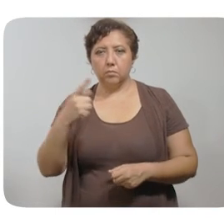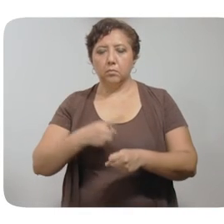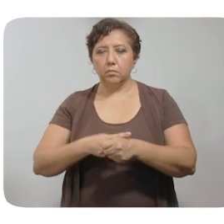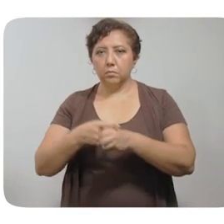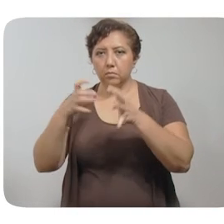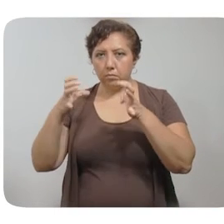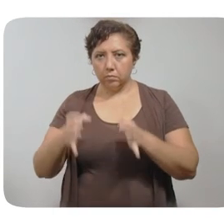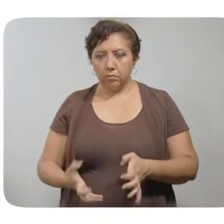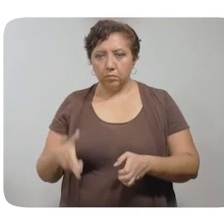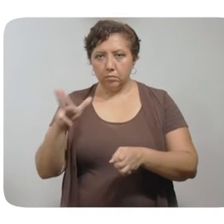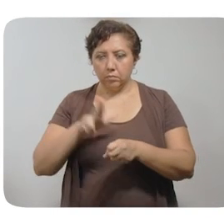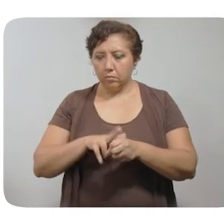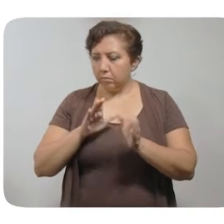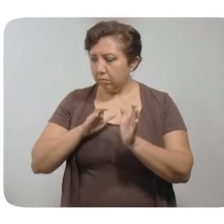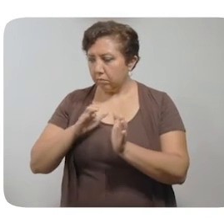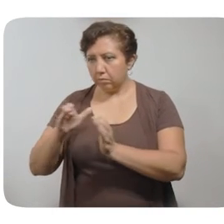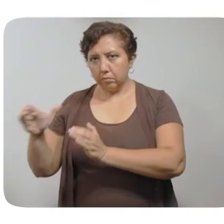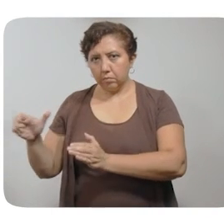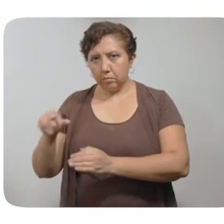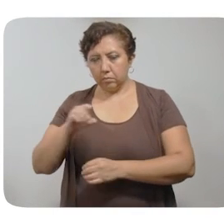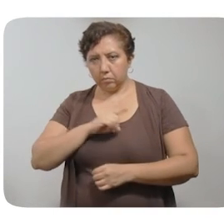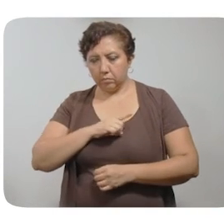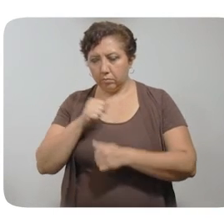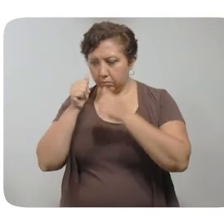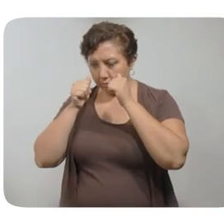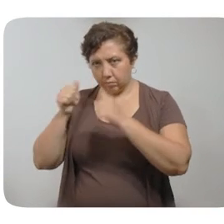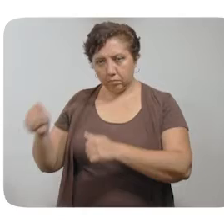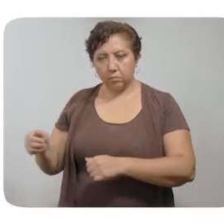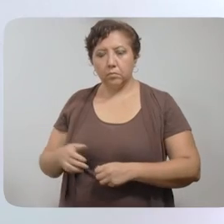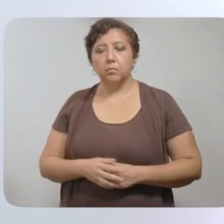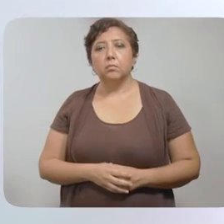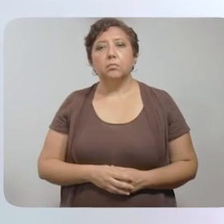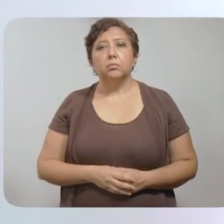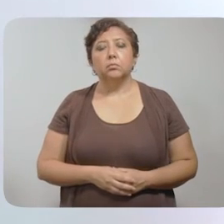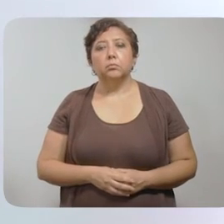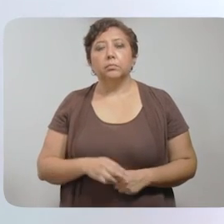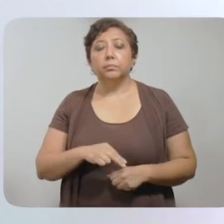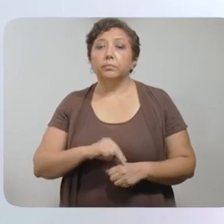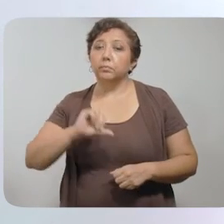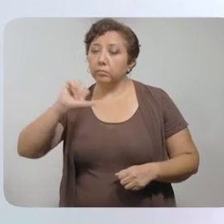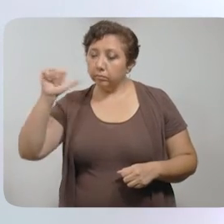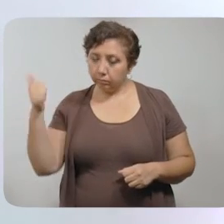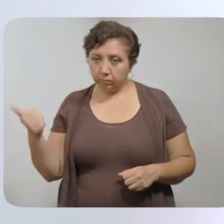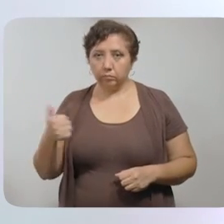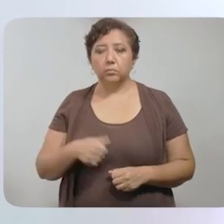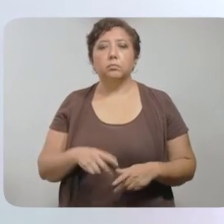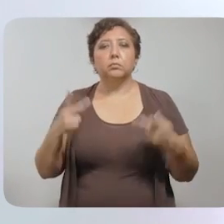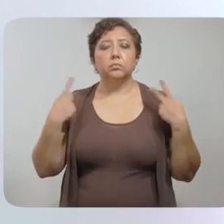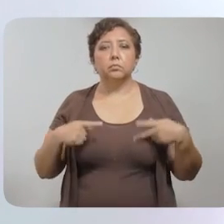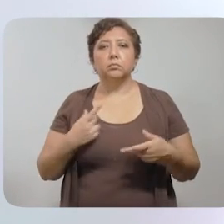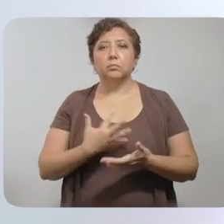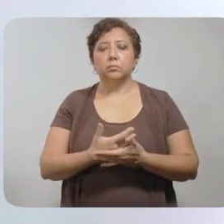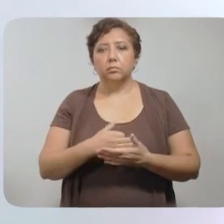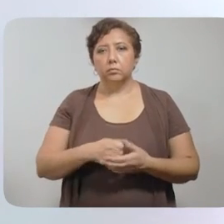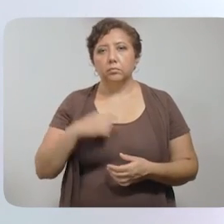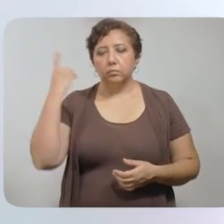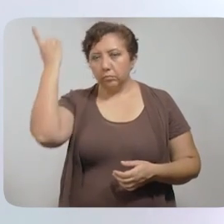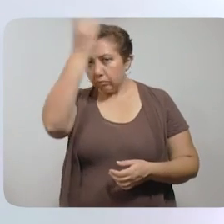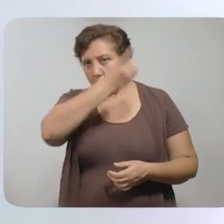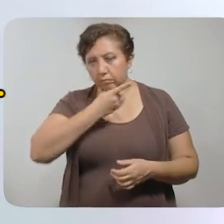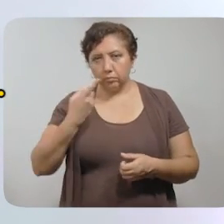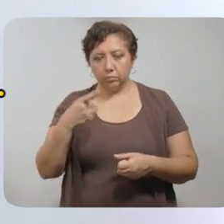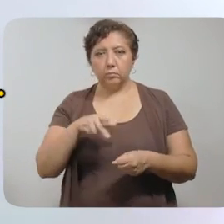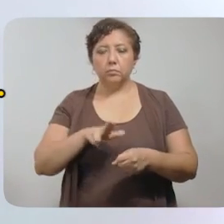casos confirmados están hospitalizados y en aislamiento total. Hay otros pacientes hospitalizados a la espera de